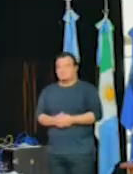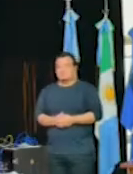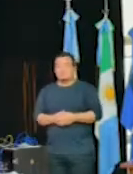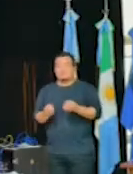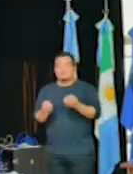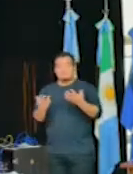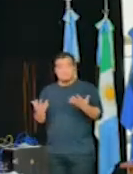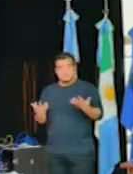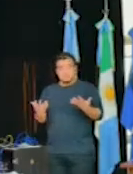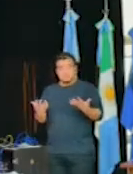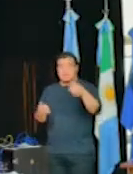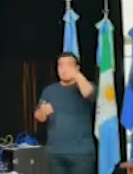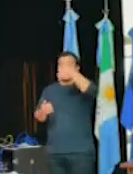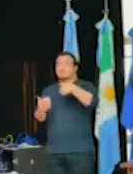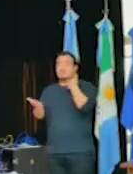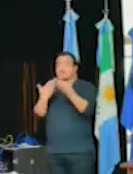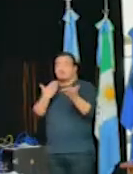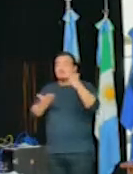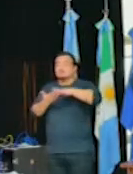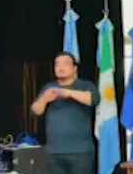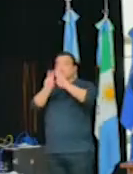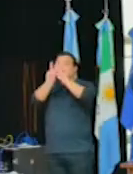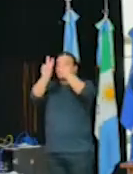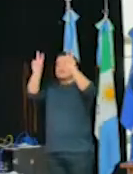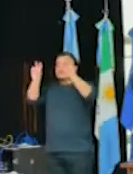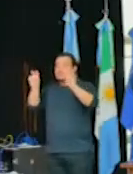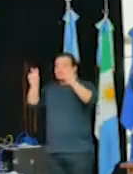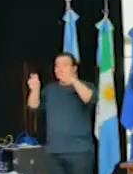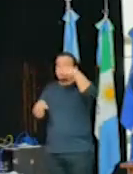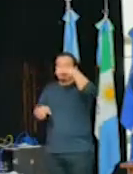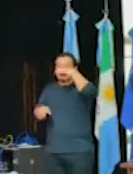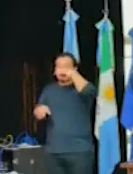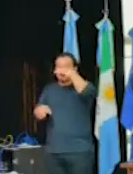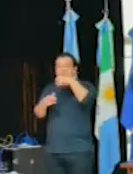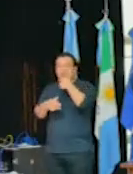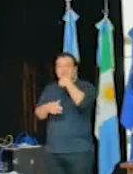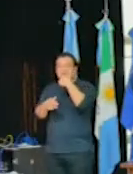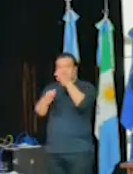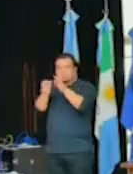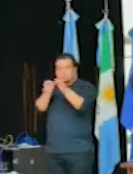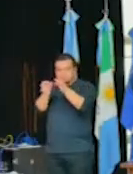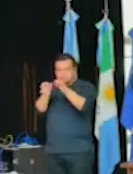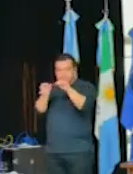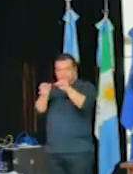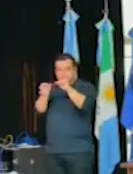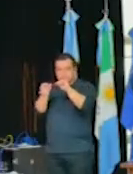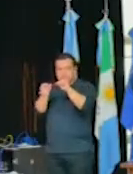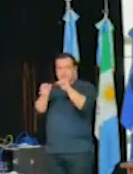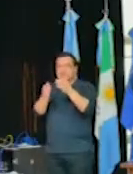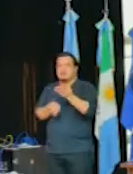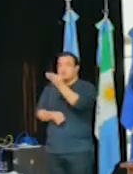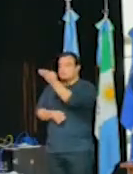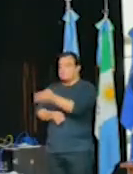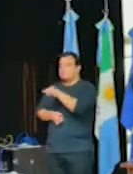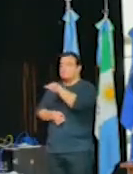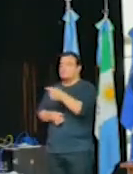Bueno, vamos con glóbulos rojos, del título Viejo y Terminal, subtítulo. Se trata de un paciente